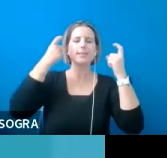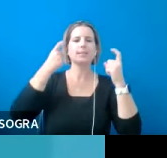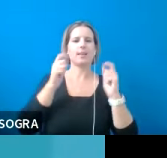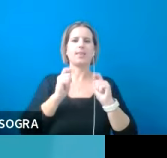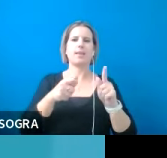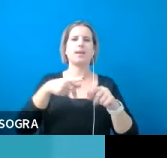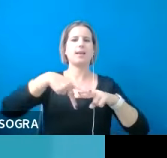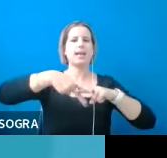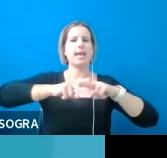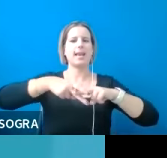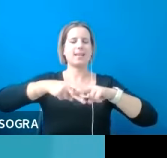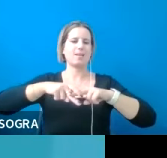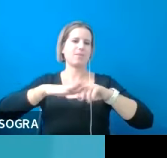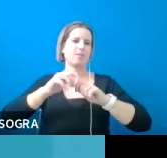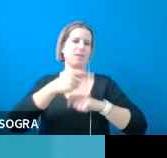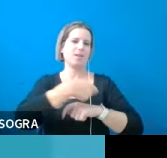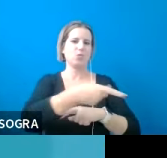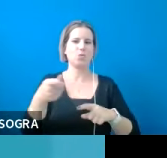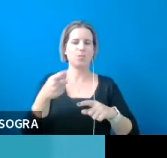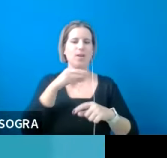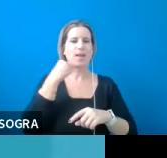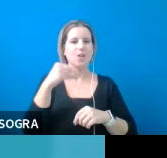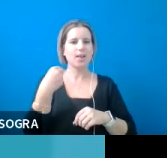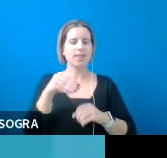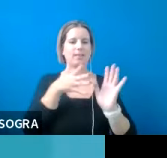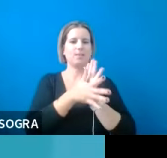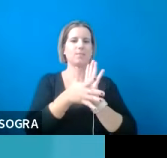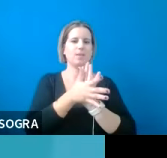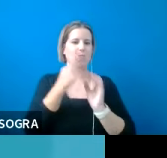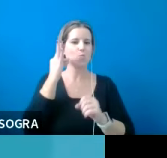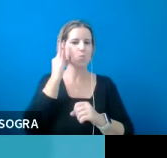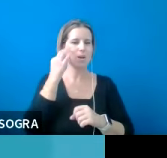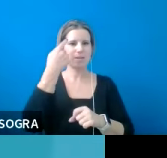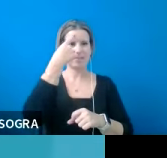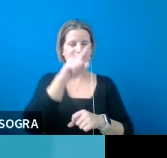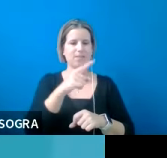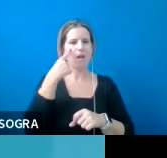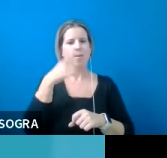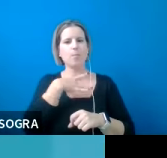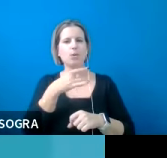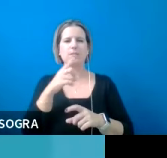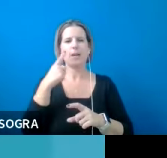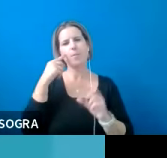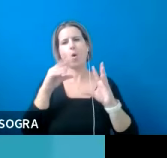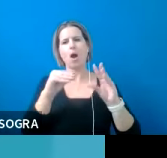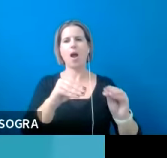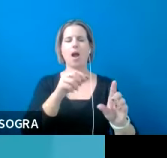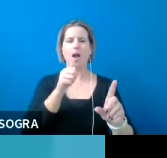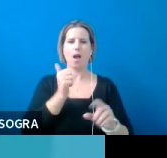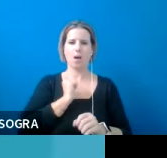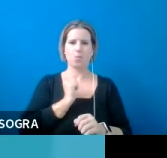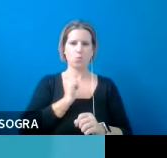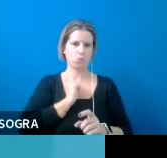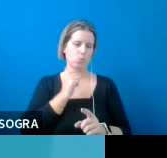de herramientas a las adolescentes y a las mujeres para identificar posibles señales de abuso y que les